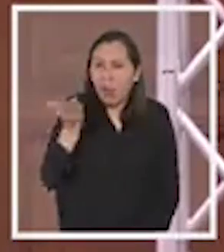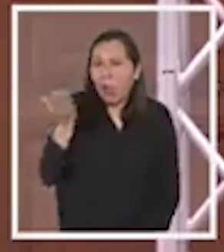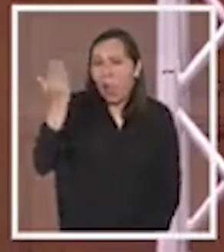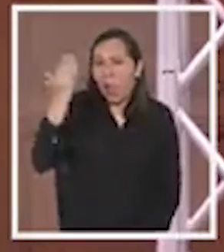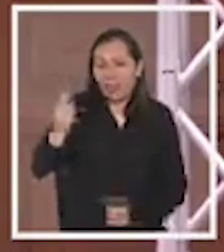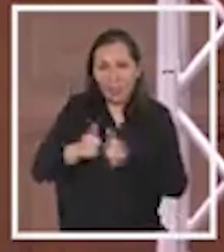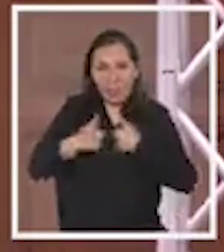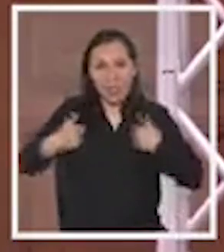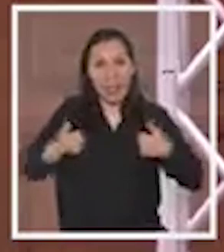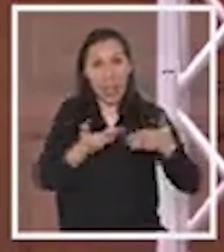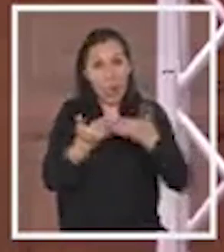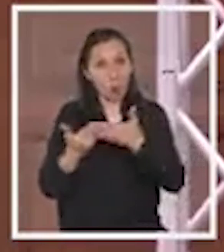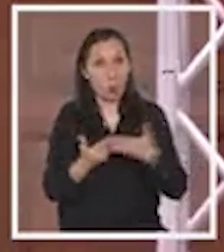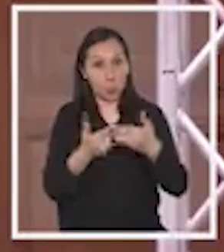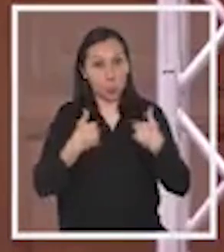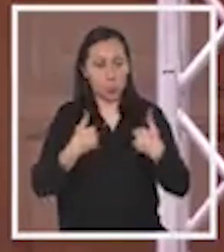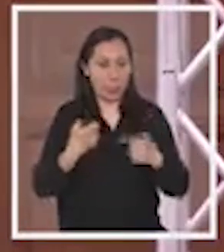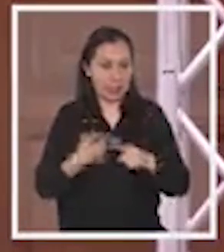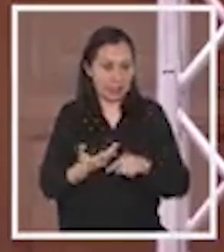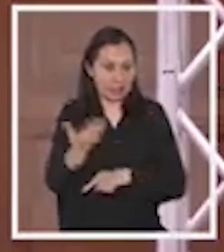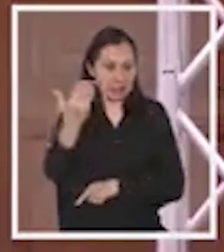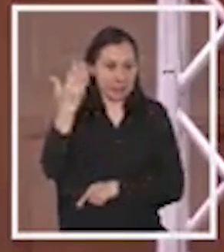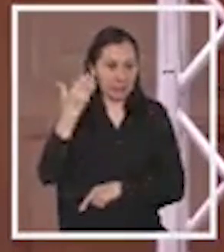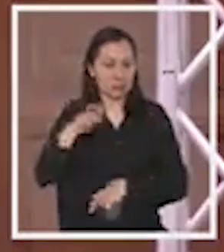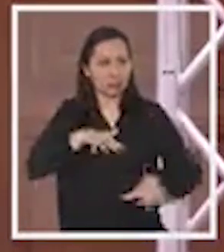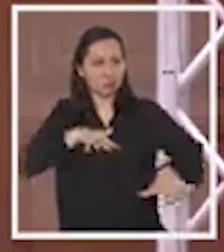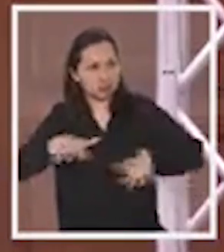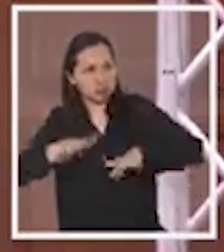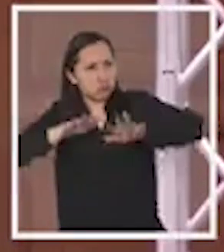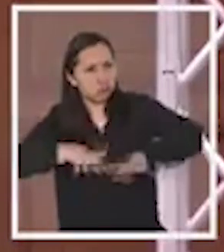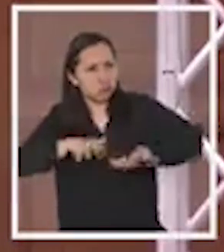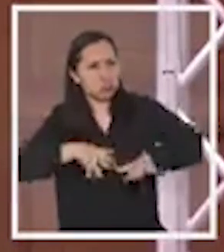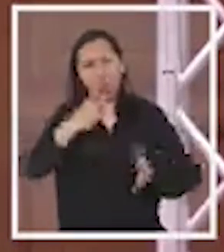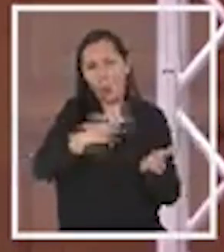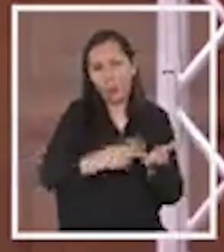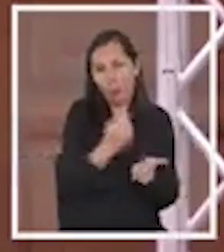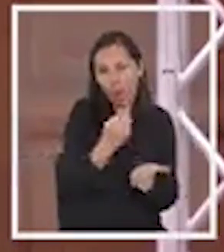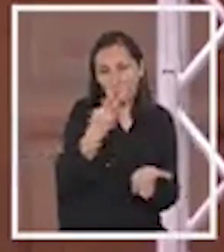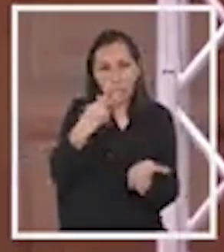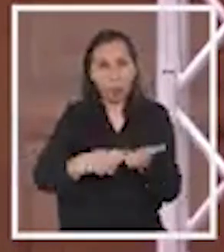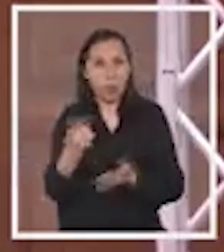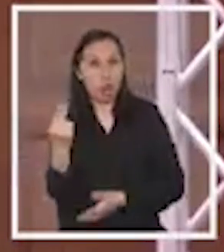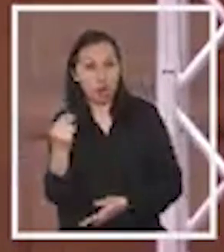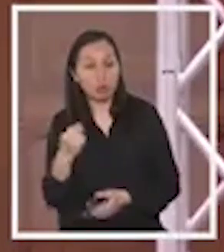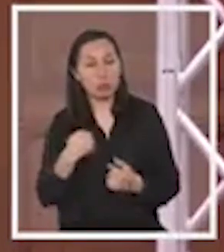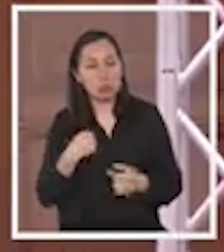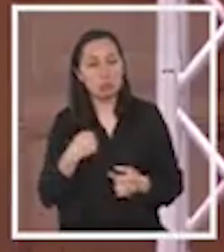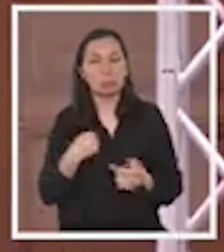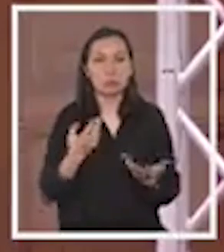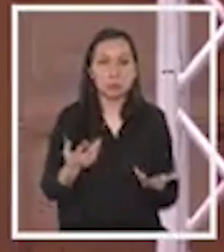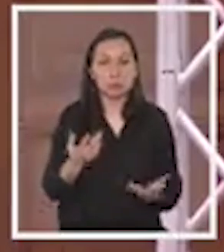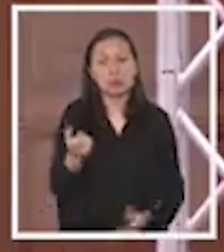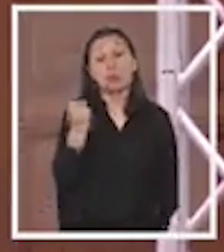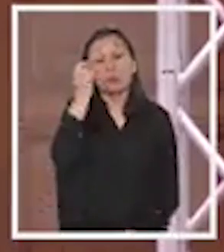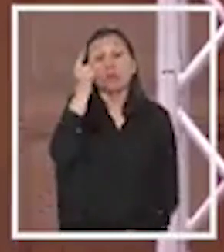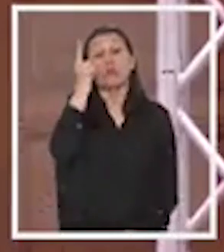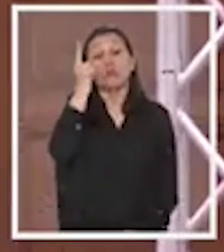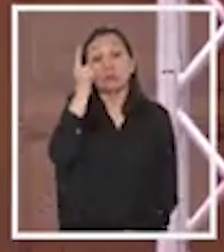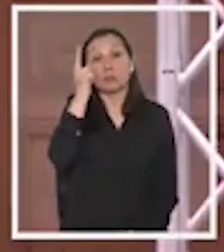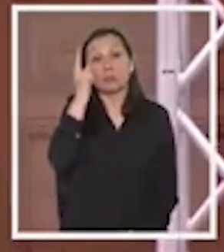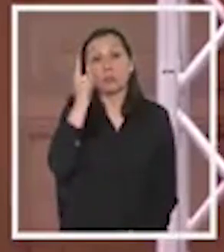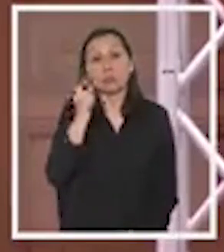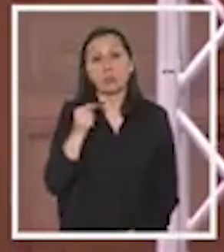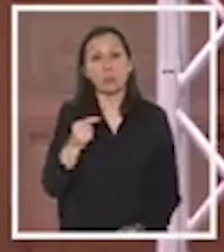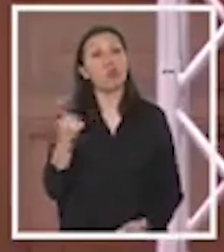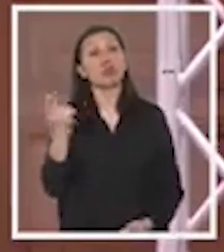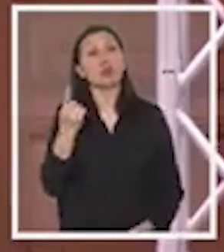éramos dirigentes estudiantiles. Estábamos en medio de las movilizaciones 2011, 2012, y entendíamos de que no